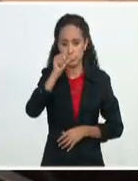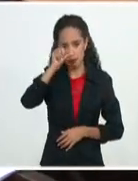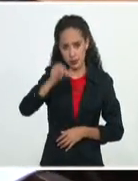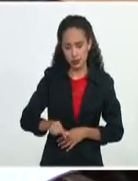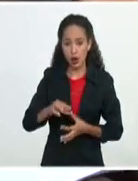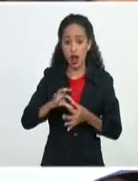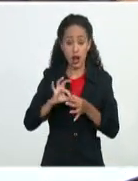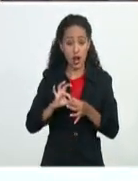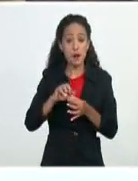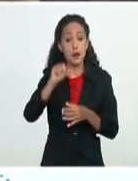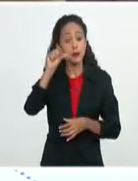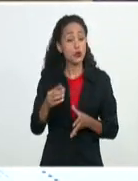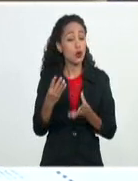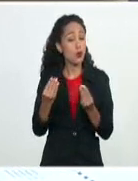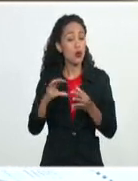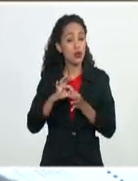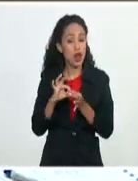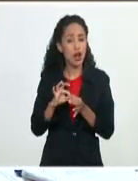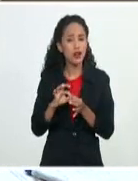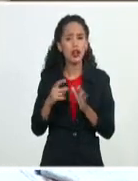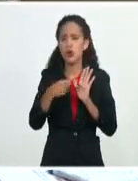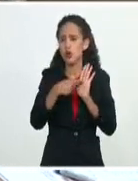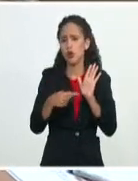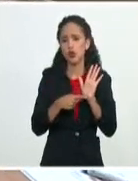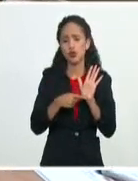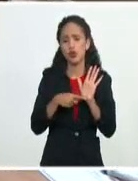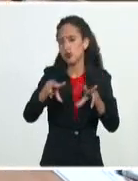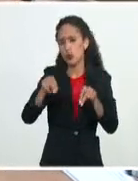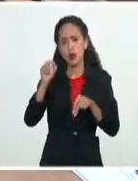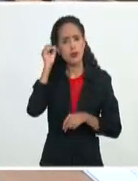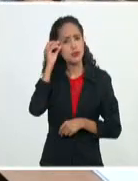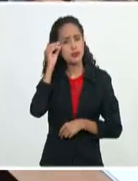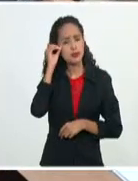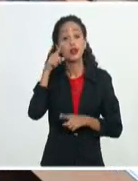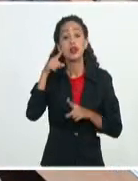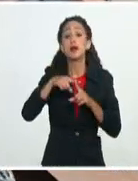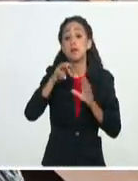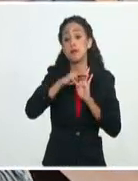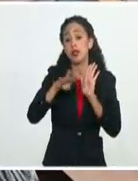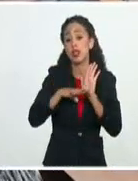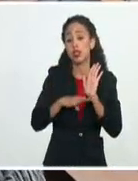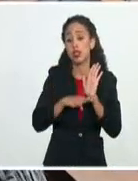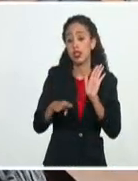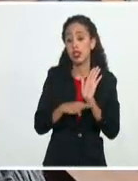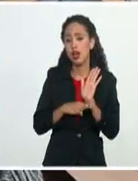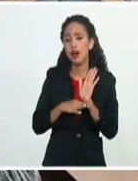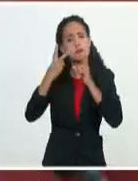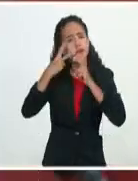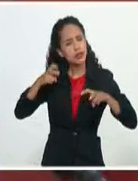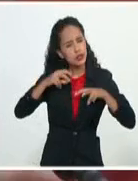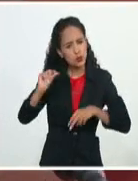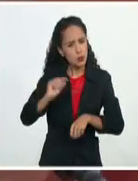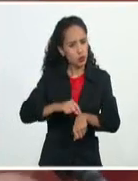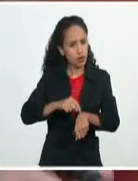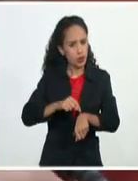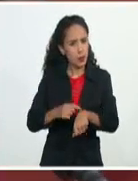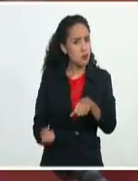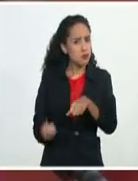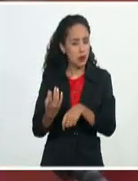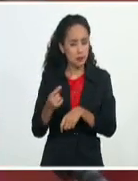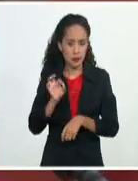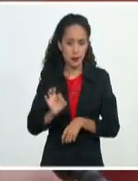críticos con elementos innovadores y medidas terapéuticas derivadas de investigaciones más recientes. Con el nuevo